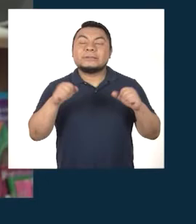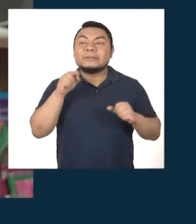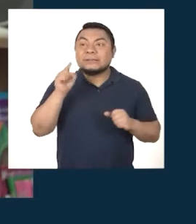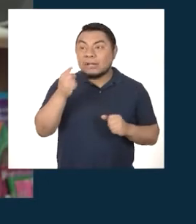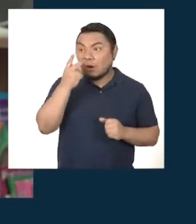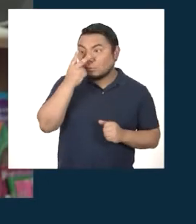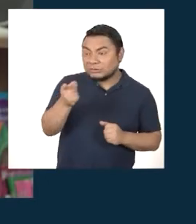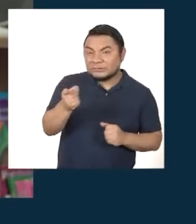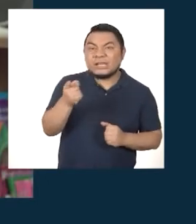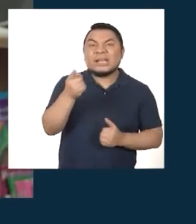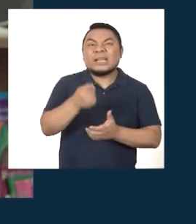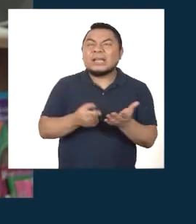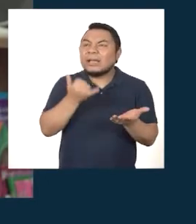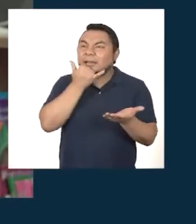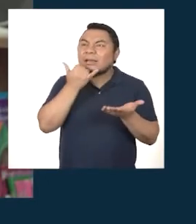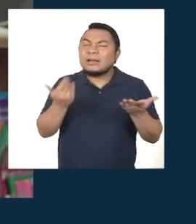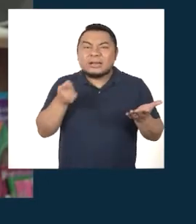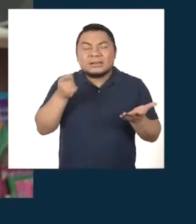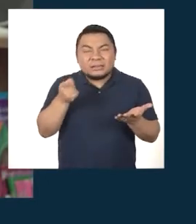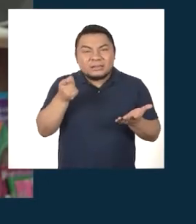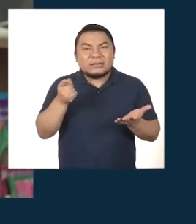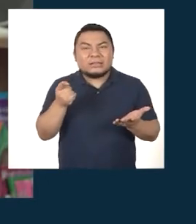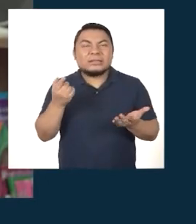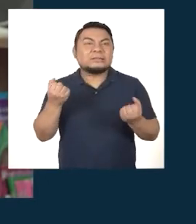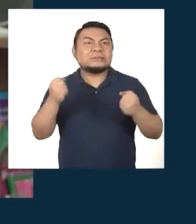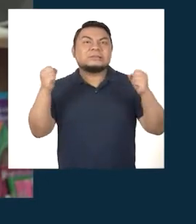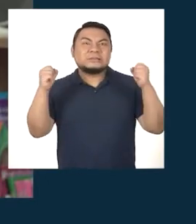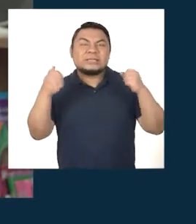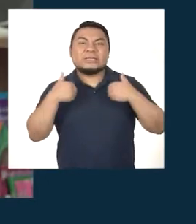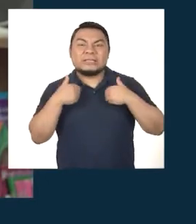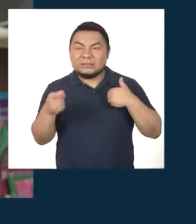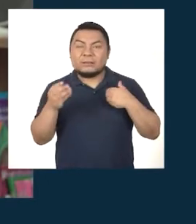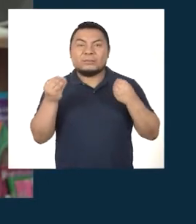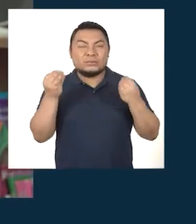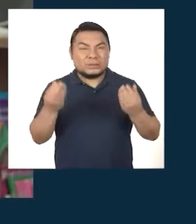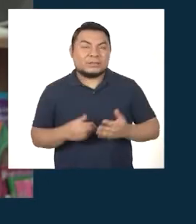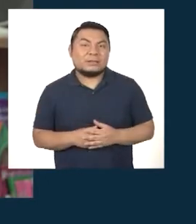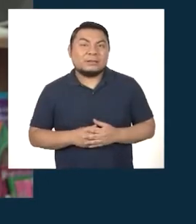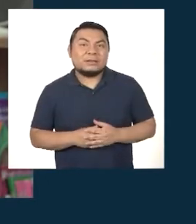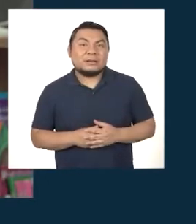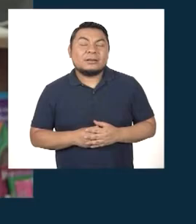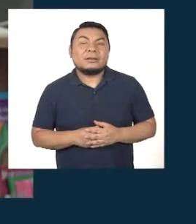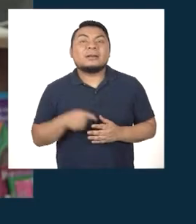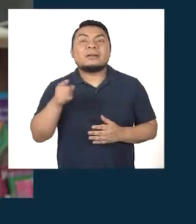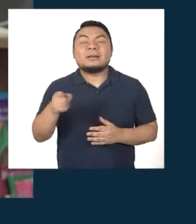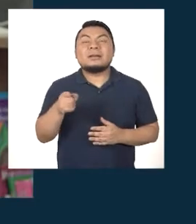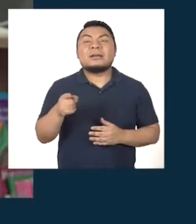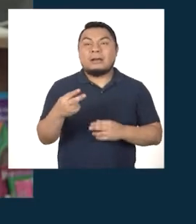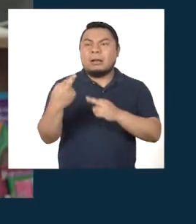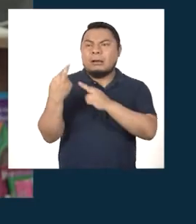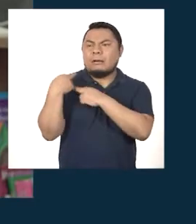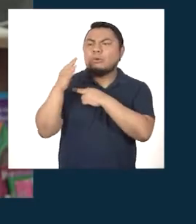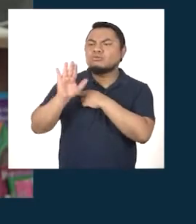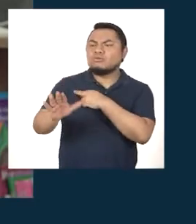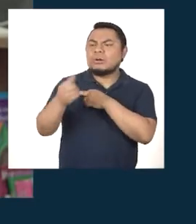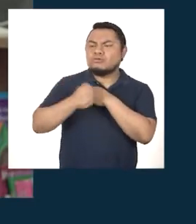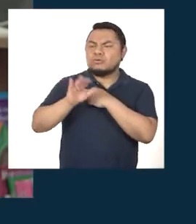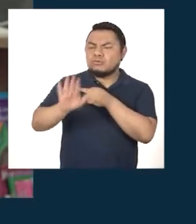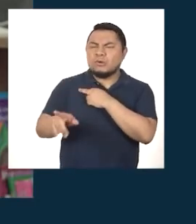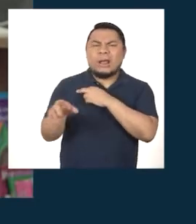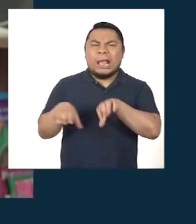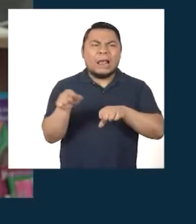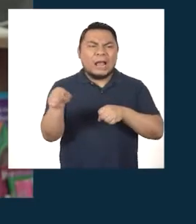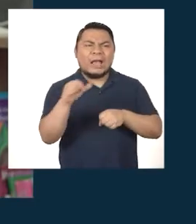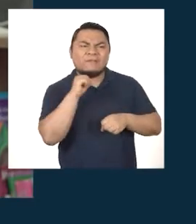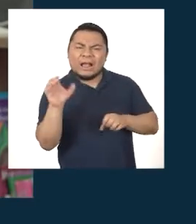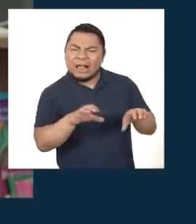el observar qué hay realmente detrás de esta impaciencia que tengo, porque solemos como responsabilizar a los niños, ¿no? Tú no has